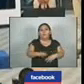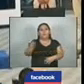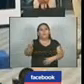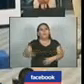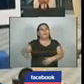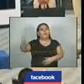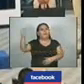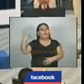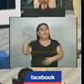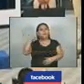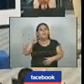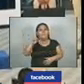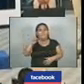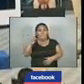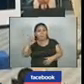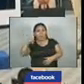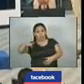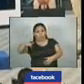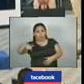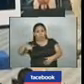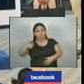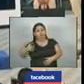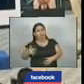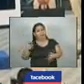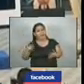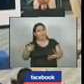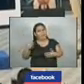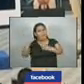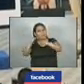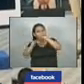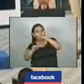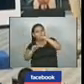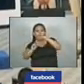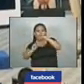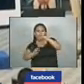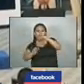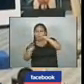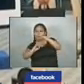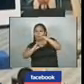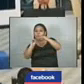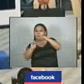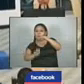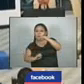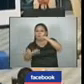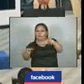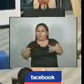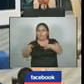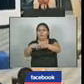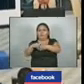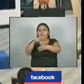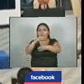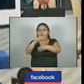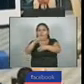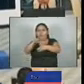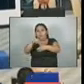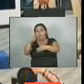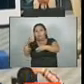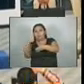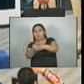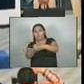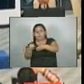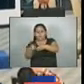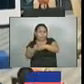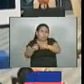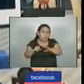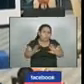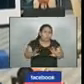mil veintitrés esperamos que esté abajo de dos homicidios por cada cien mil habitantes que nos convertirían en el